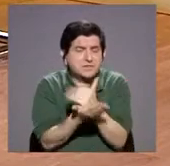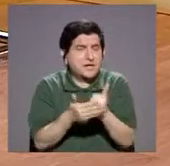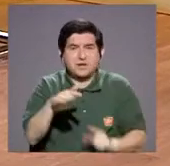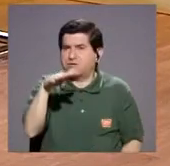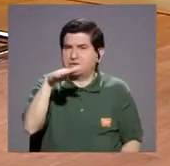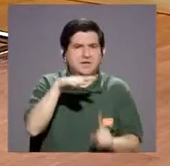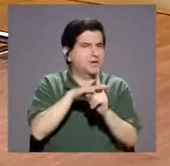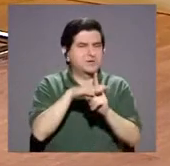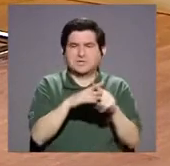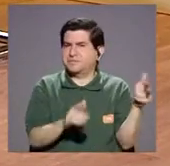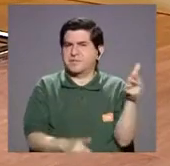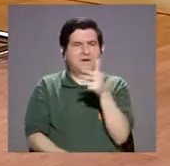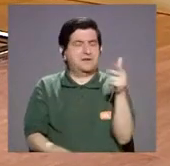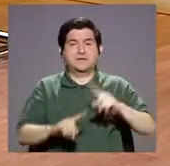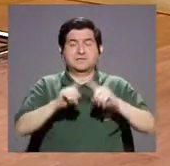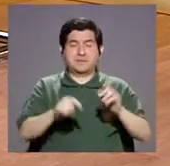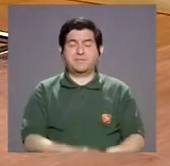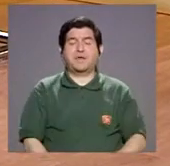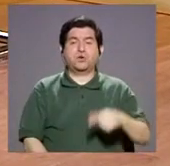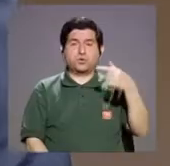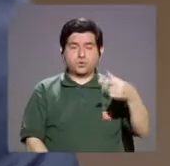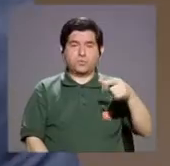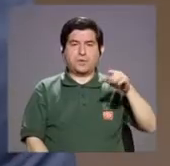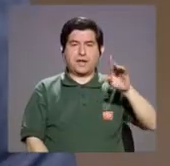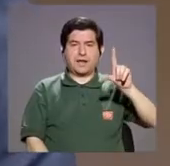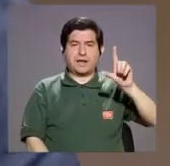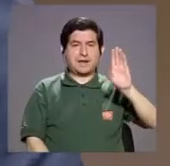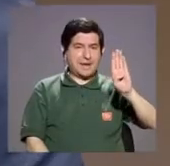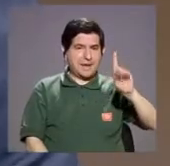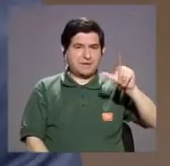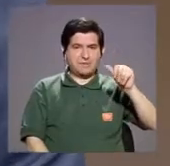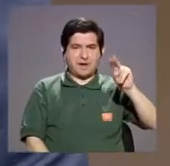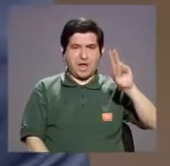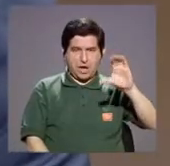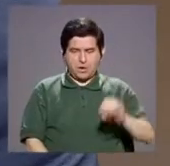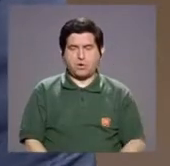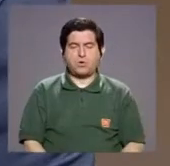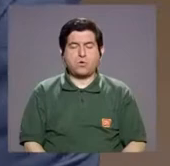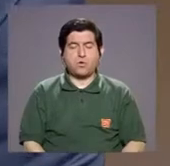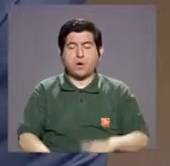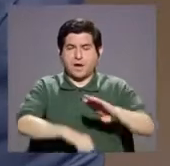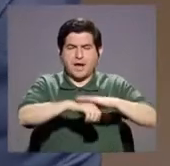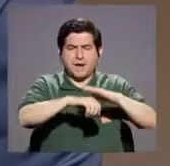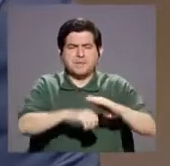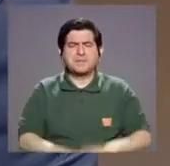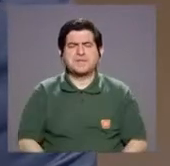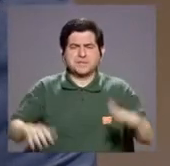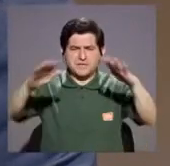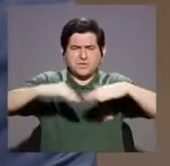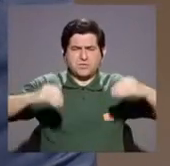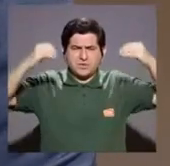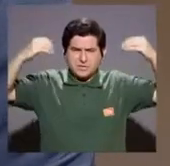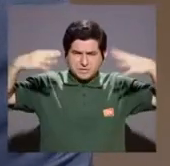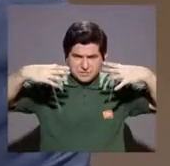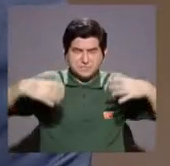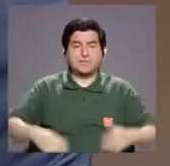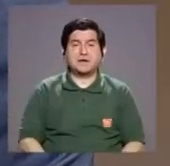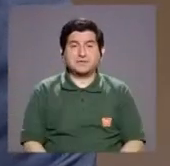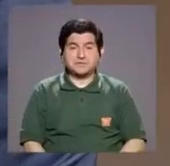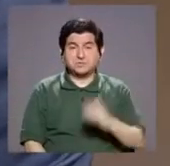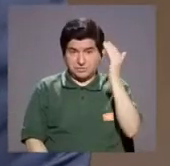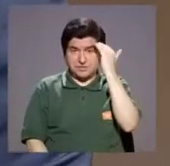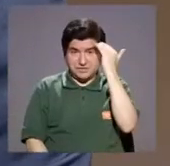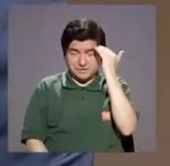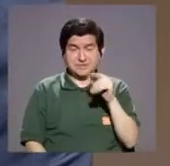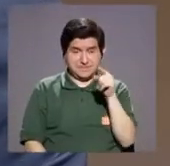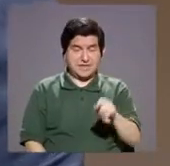aparece en cámaras pero giovanni blanco ha sido el encargado de darle luz a un espacio que era más lúgubre y hay que reconocerlo en el espacio de economía